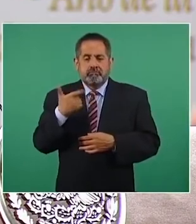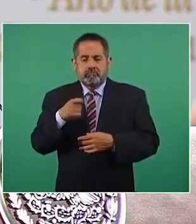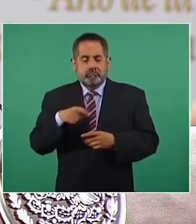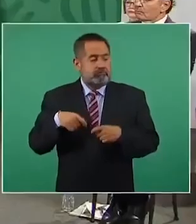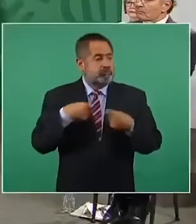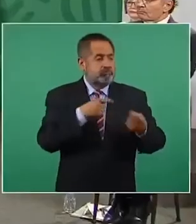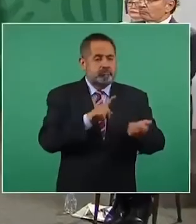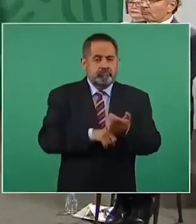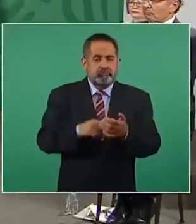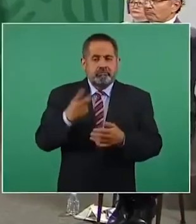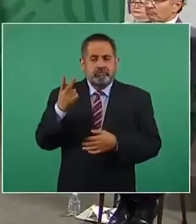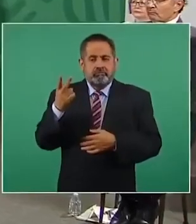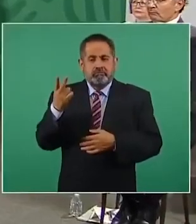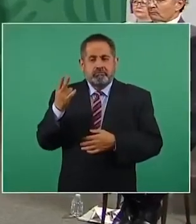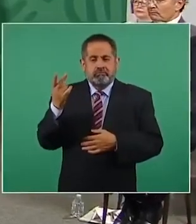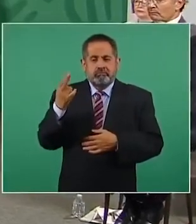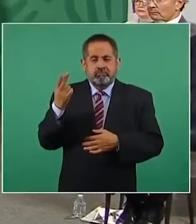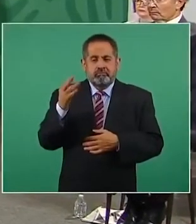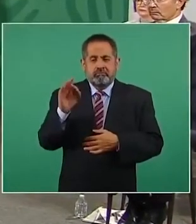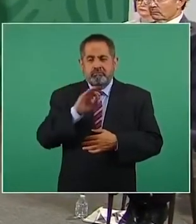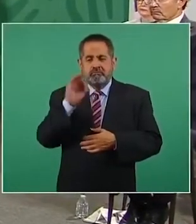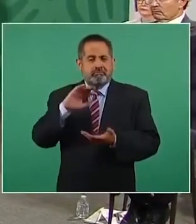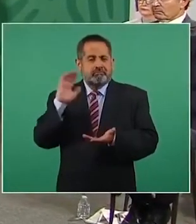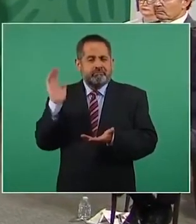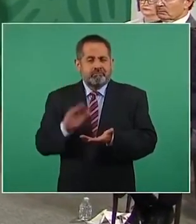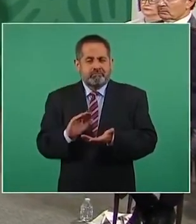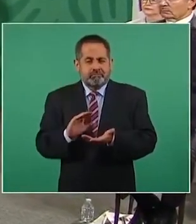Al 25% de su costo en el mercado,